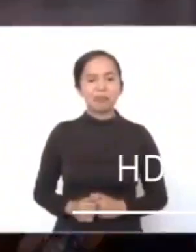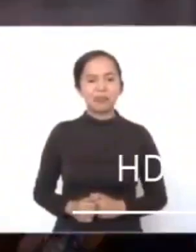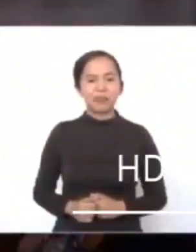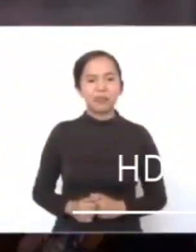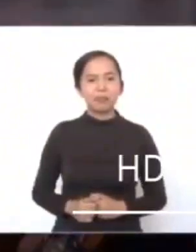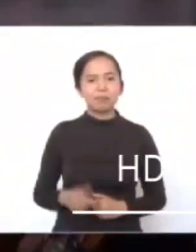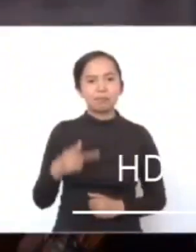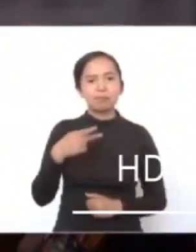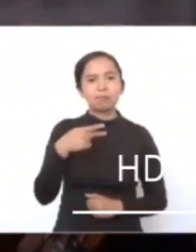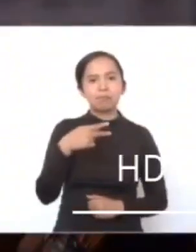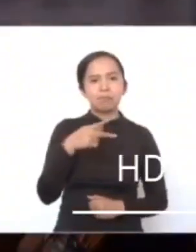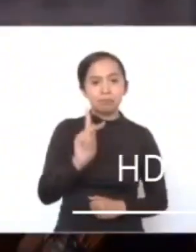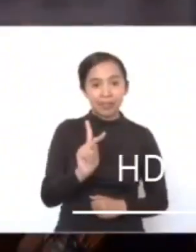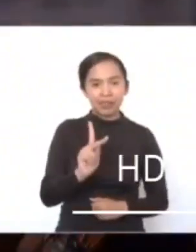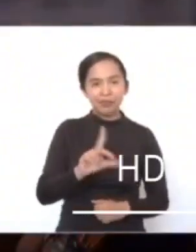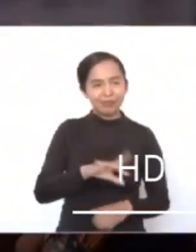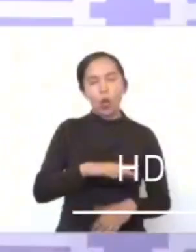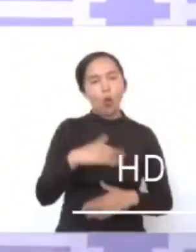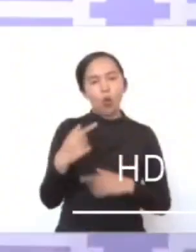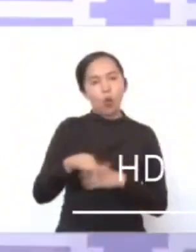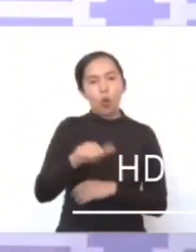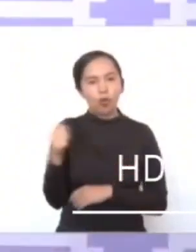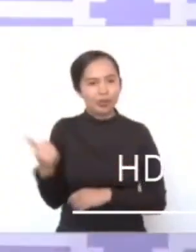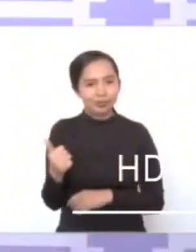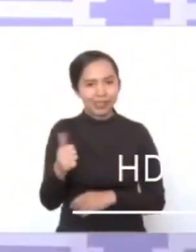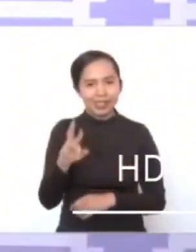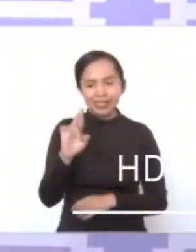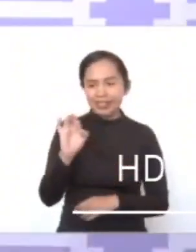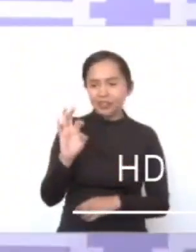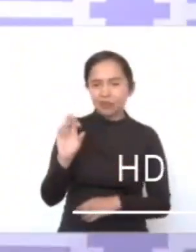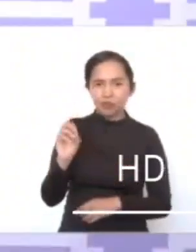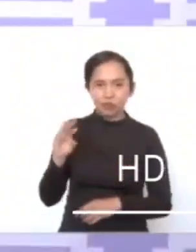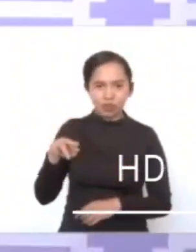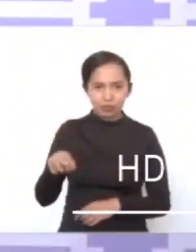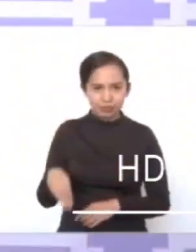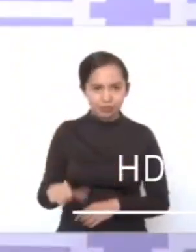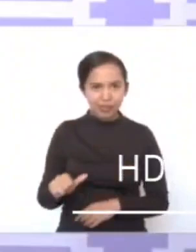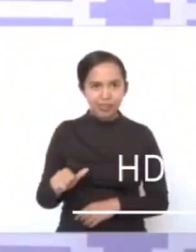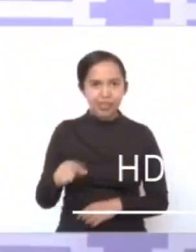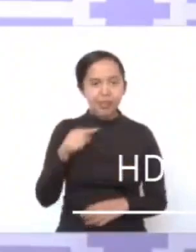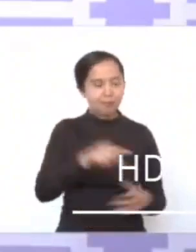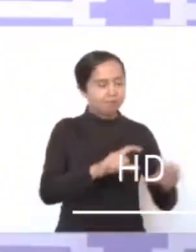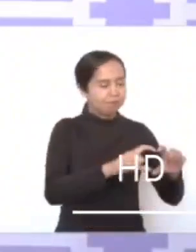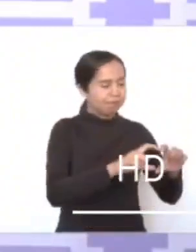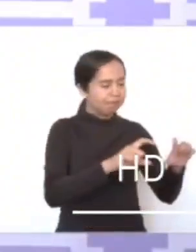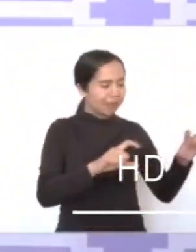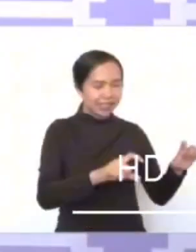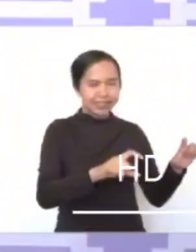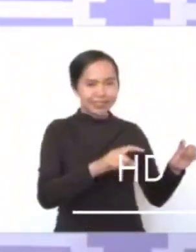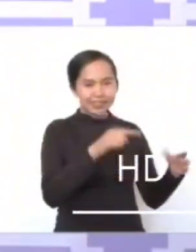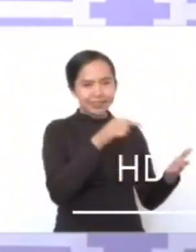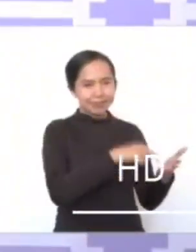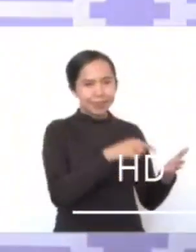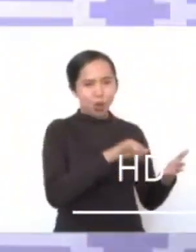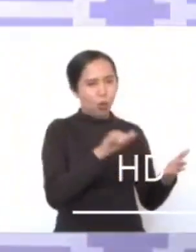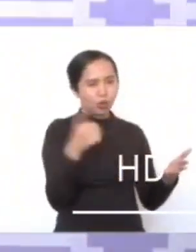Pero otra del Reforma, sacan un en su columna oficial,